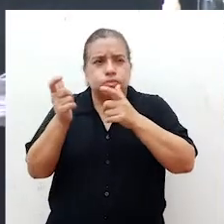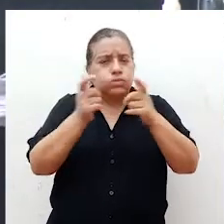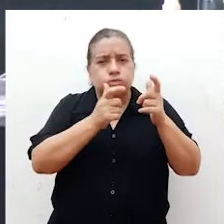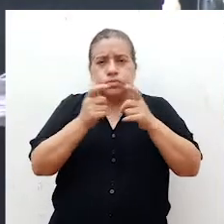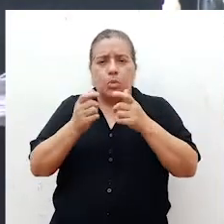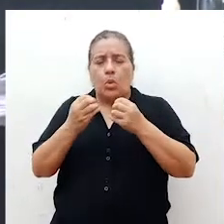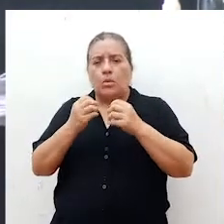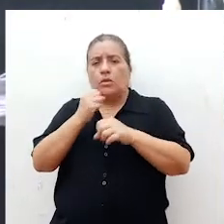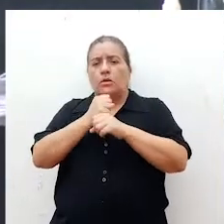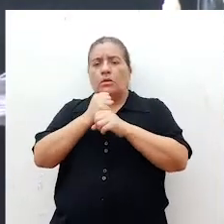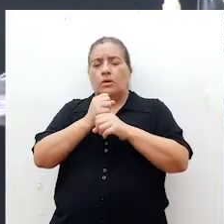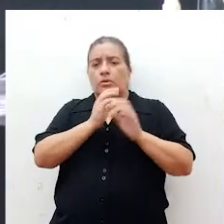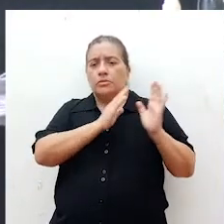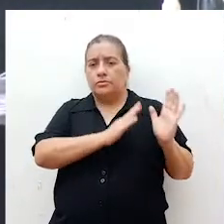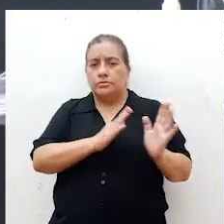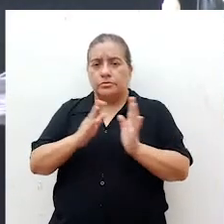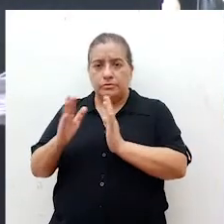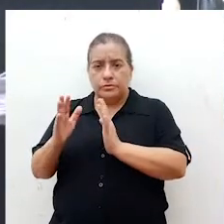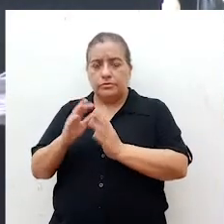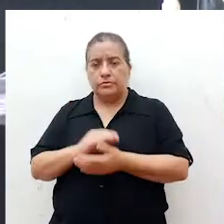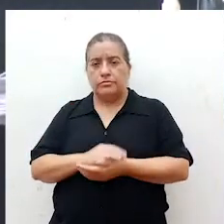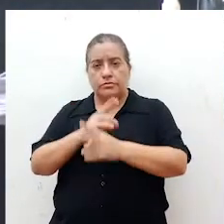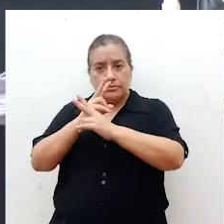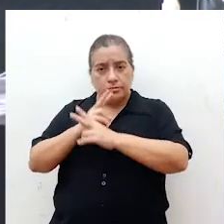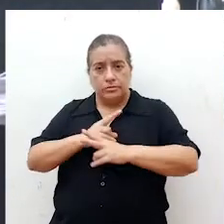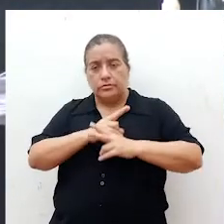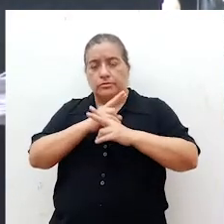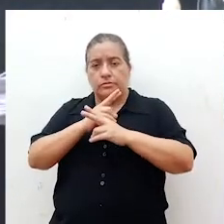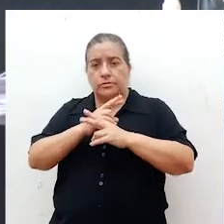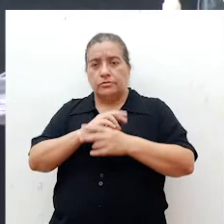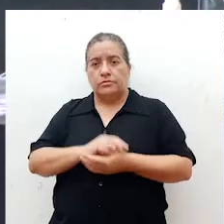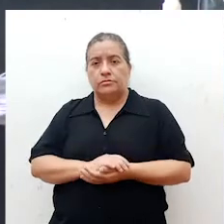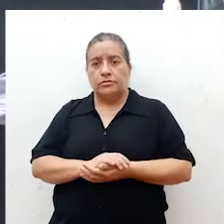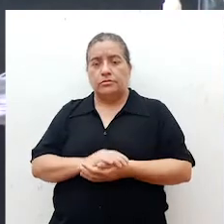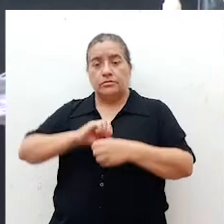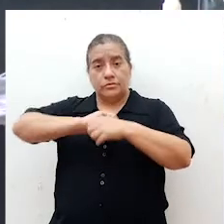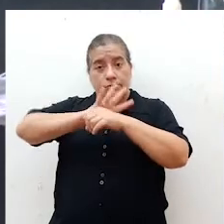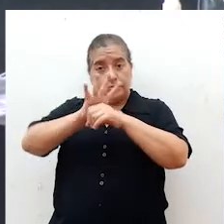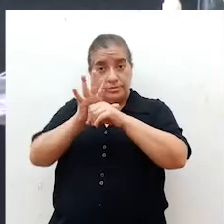hicimos un informe, una supervisión sobre los planes de contención,